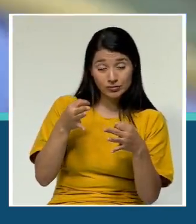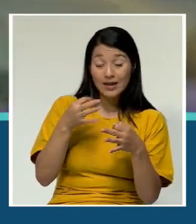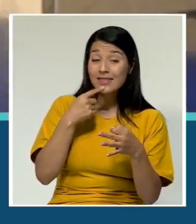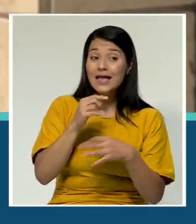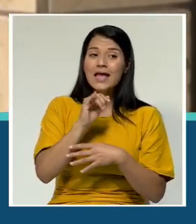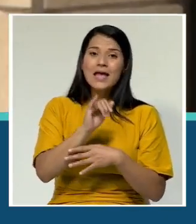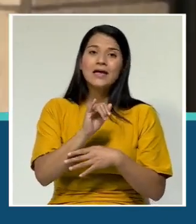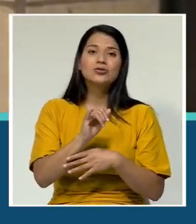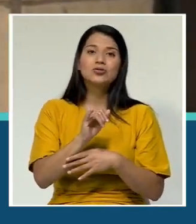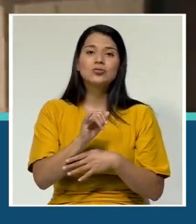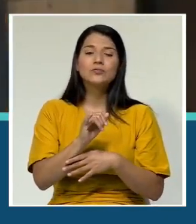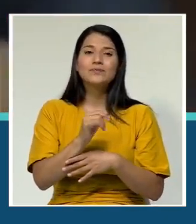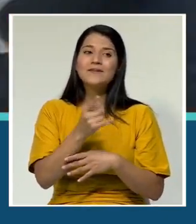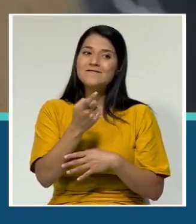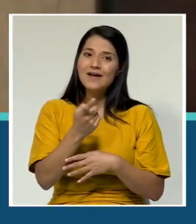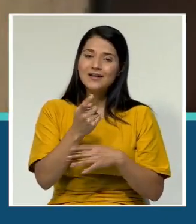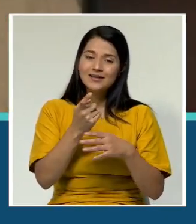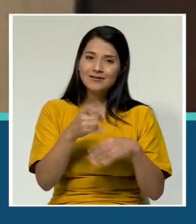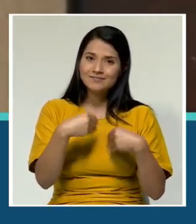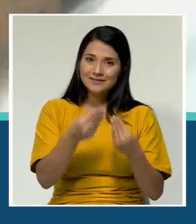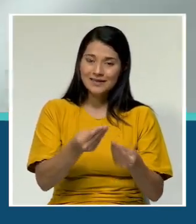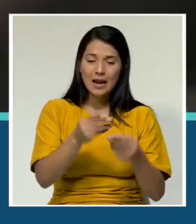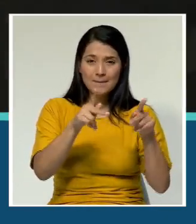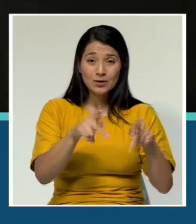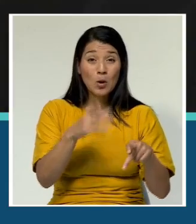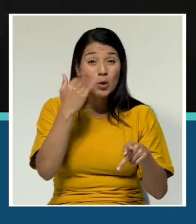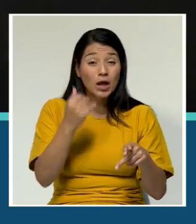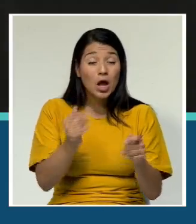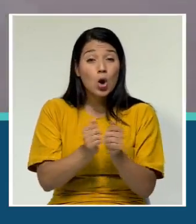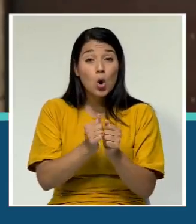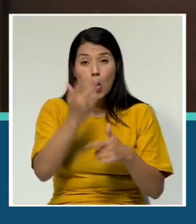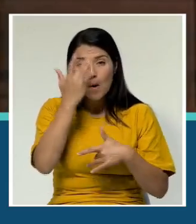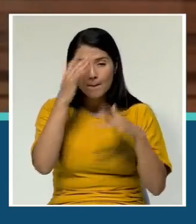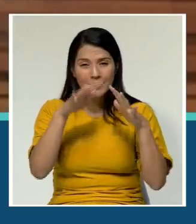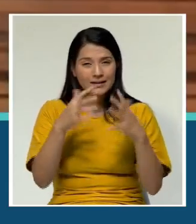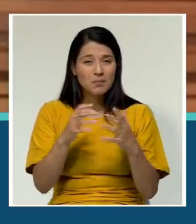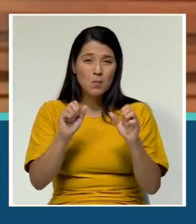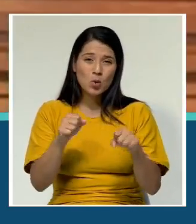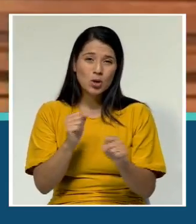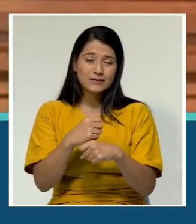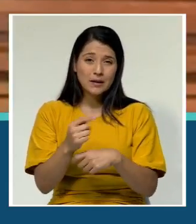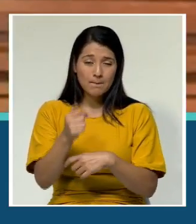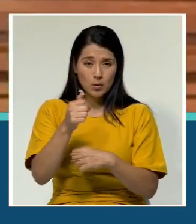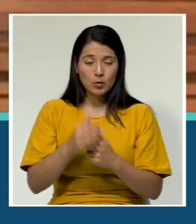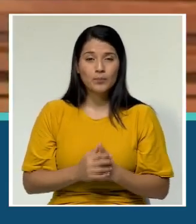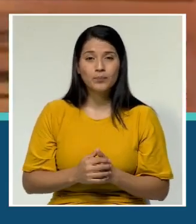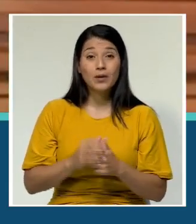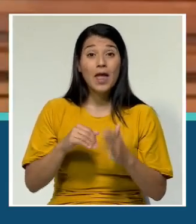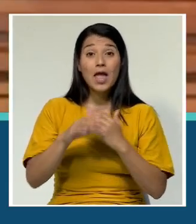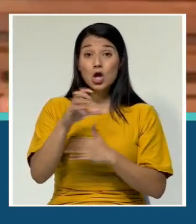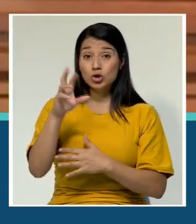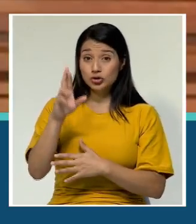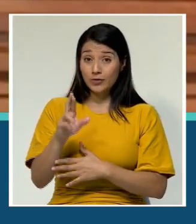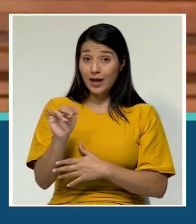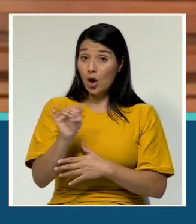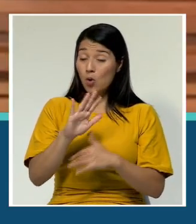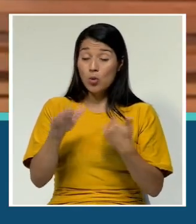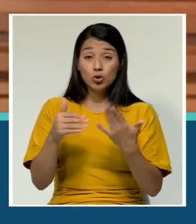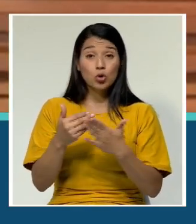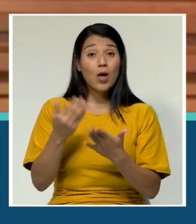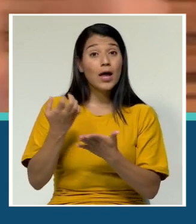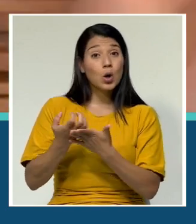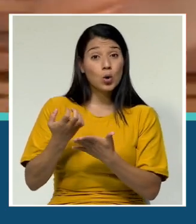presidente Carlos Alvarado indicó el pasado lunes en su rendición de cuentas que esta es una deuda con la ciudadanía, ya que debido a la pandemia fue poco lo que se